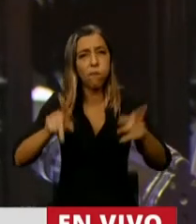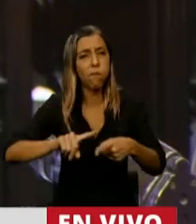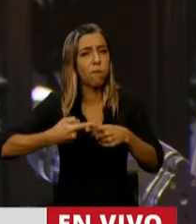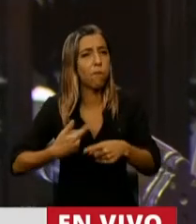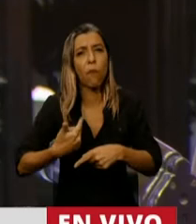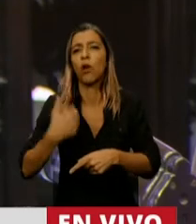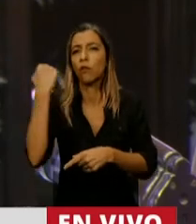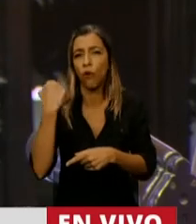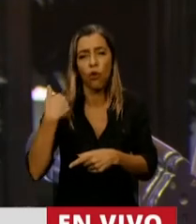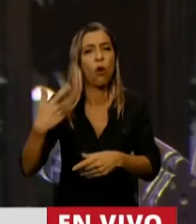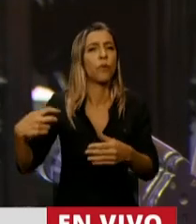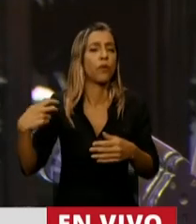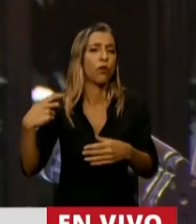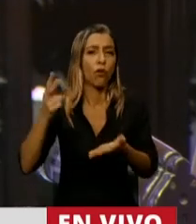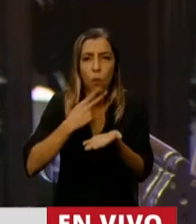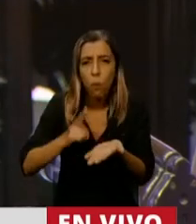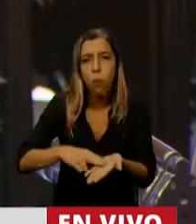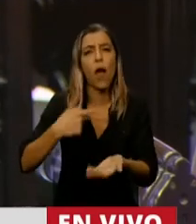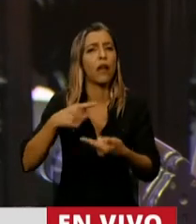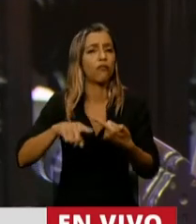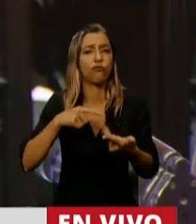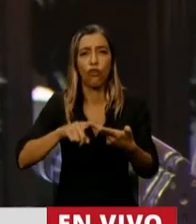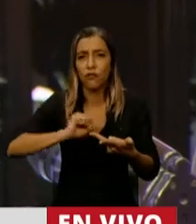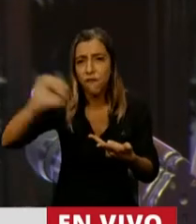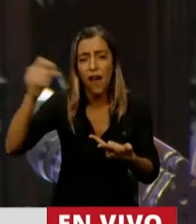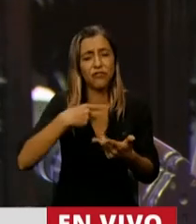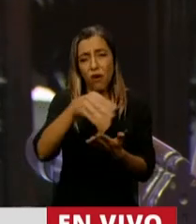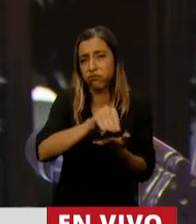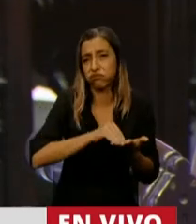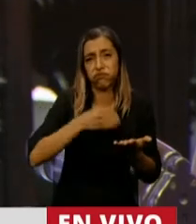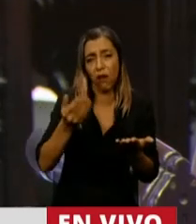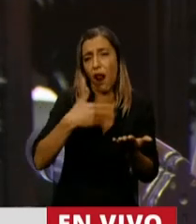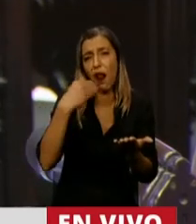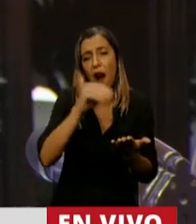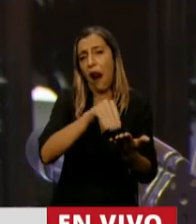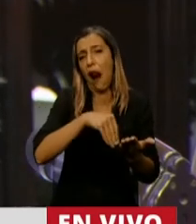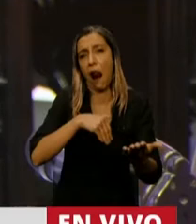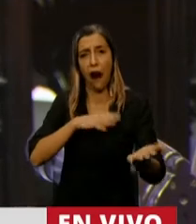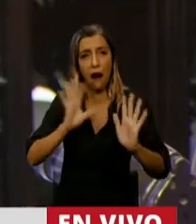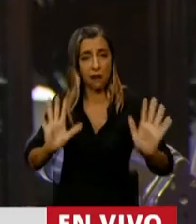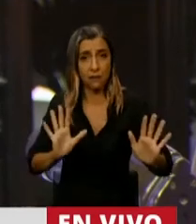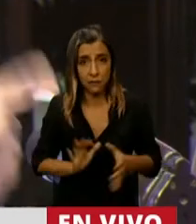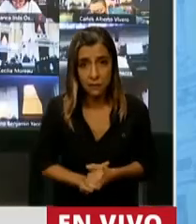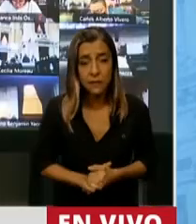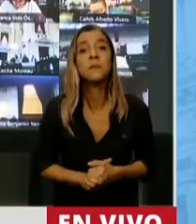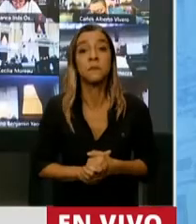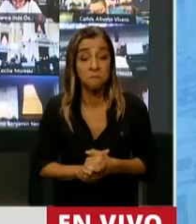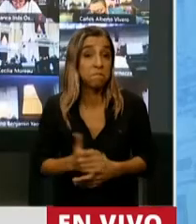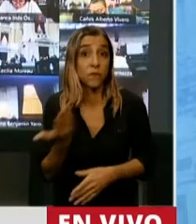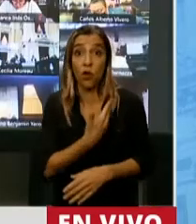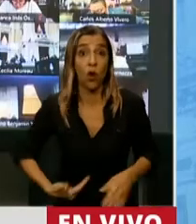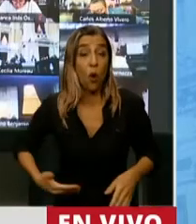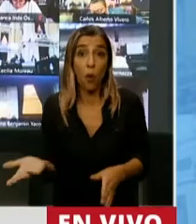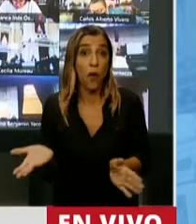monetaria, ni la política inflacionaria. Sostuve en sesiones pasadas que el gobierno no sabe gobernar sin plata y